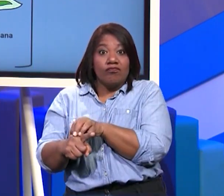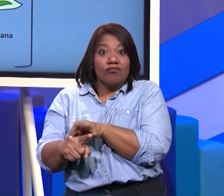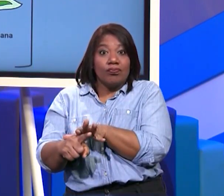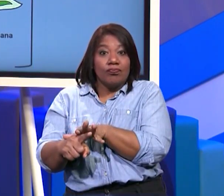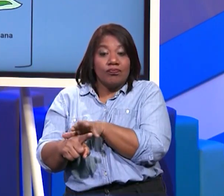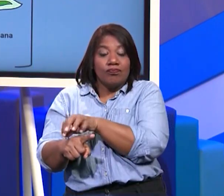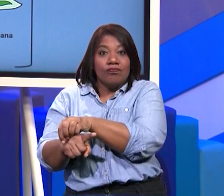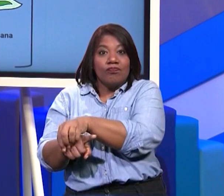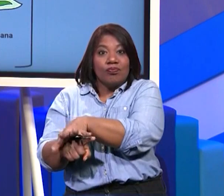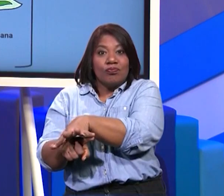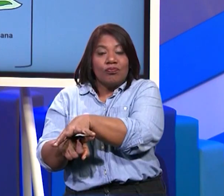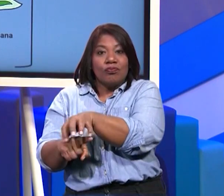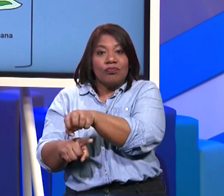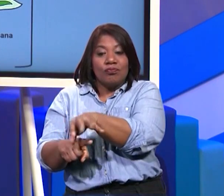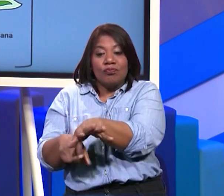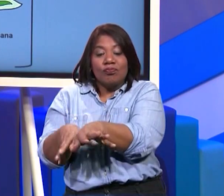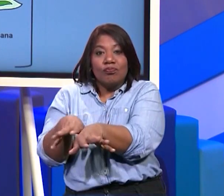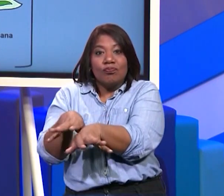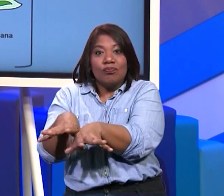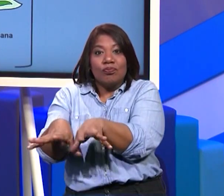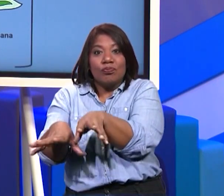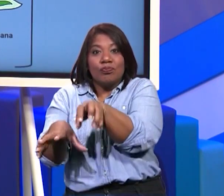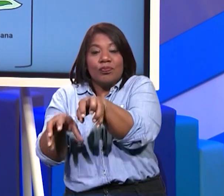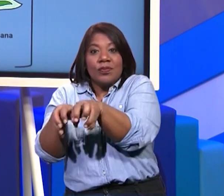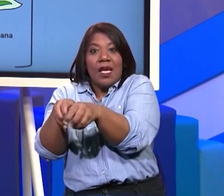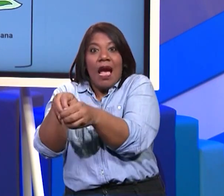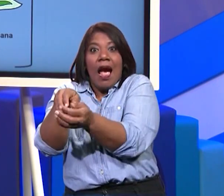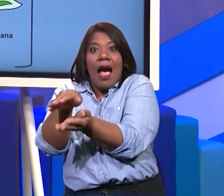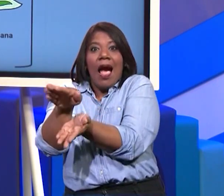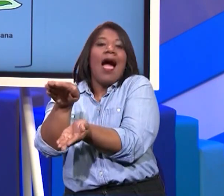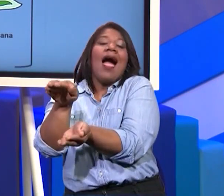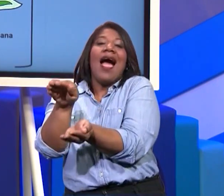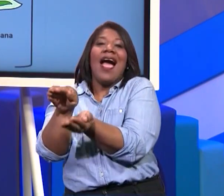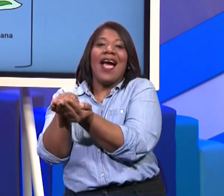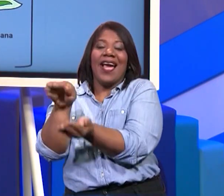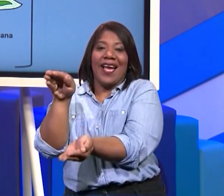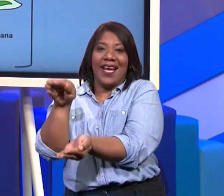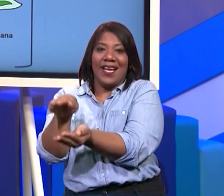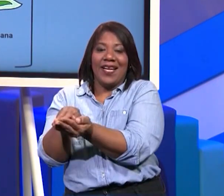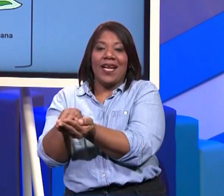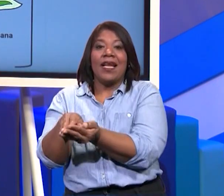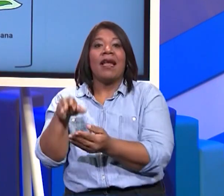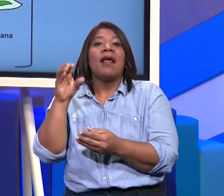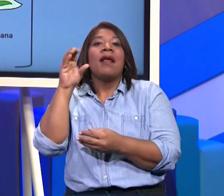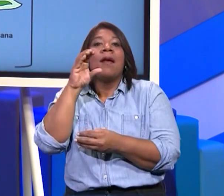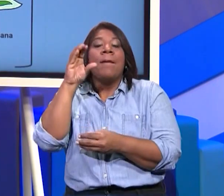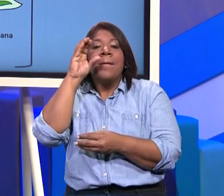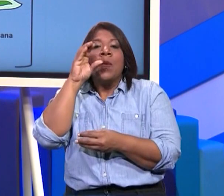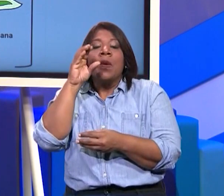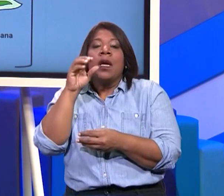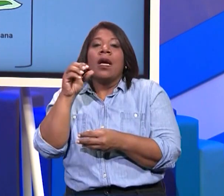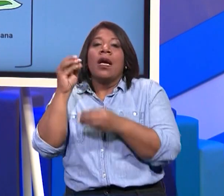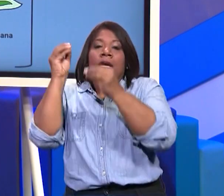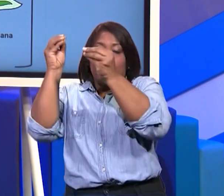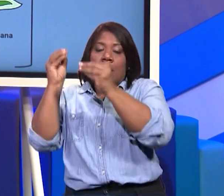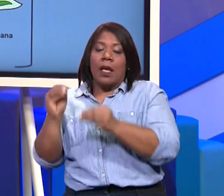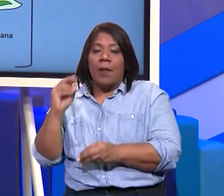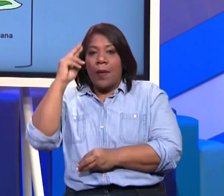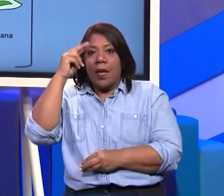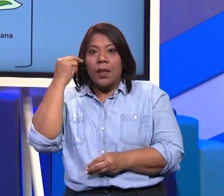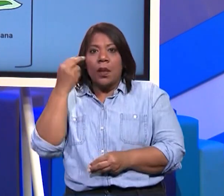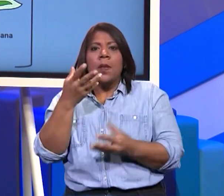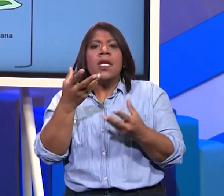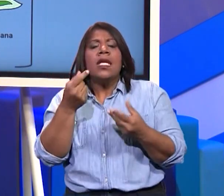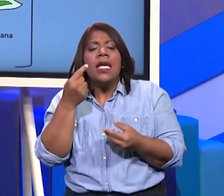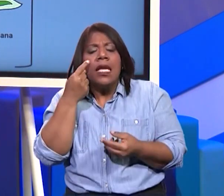encontré. Son escasos ahora aquí en la ciudad. Allá los niños que nos ven en las otras provincias, si pueden ver renacuajos, nos comparten la